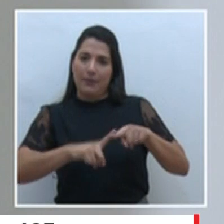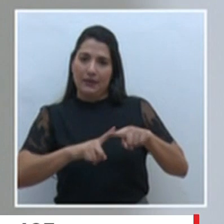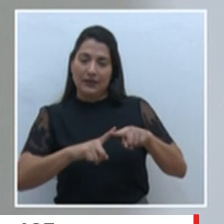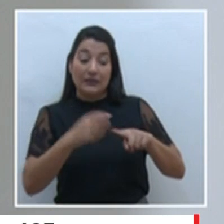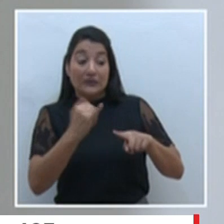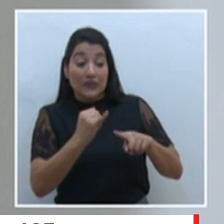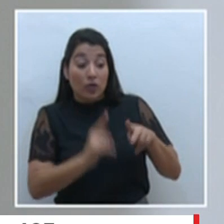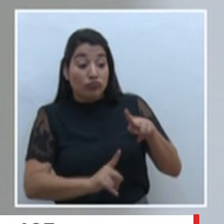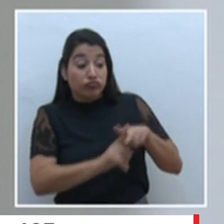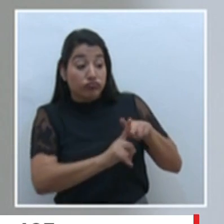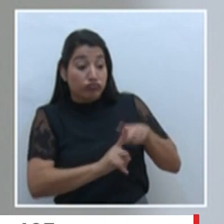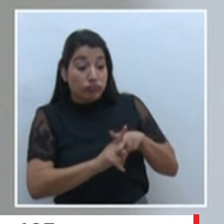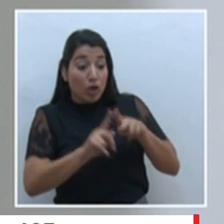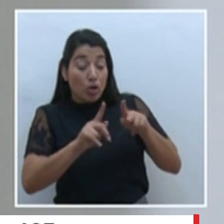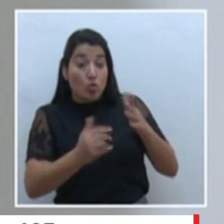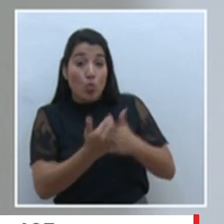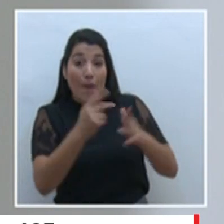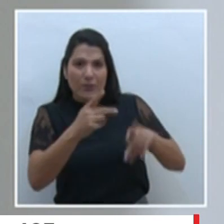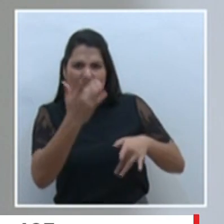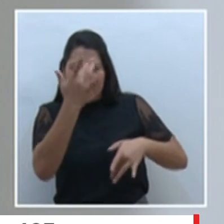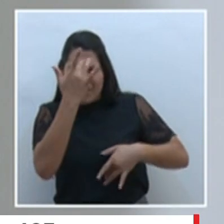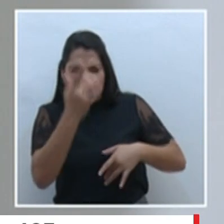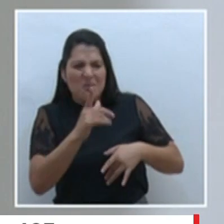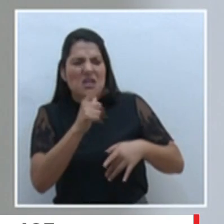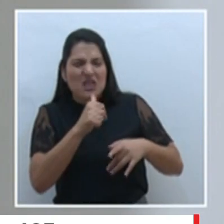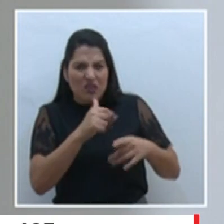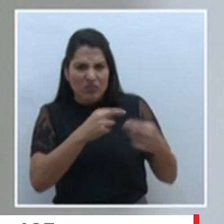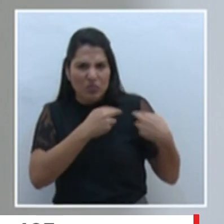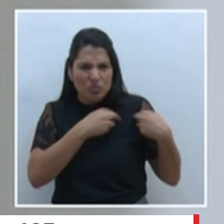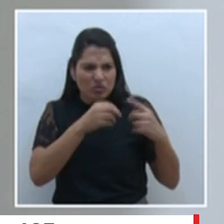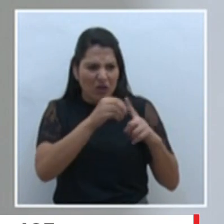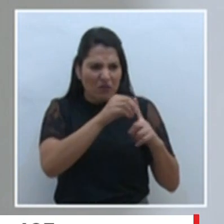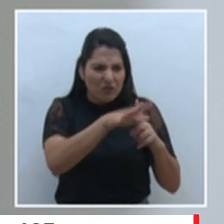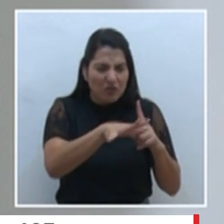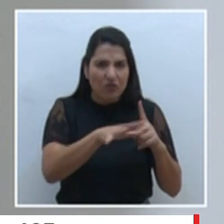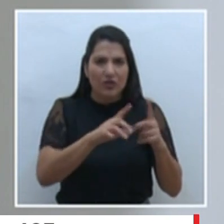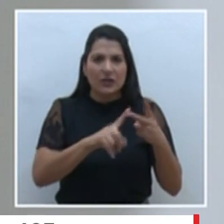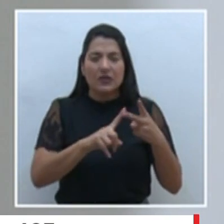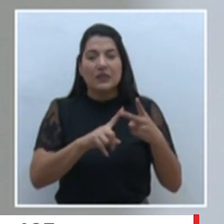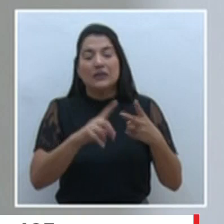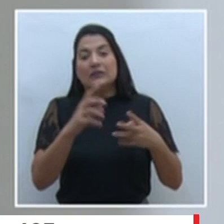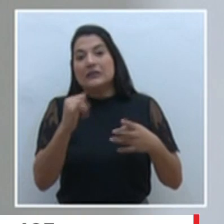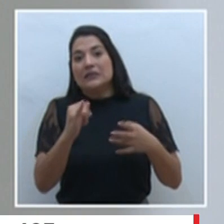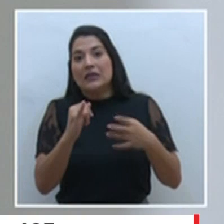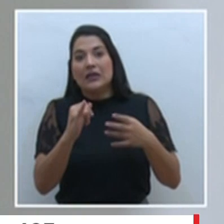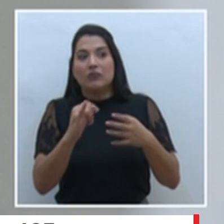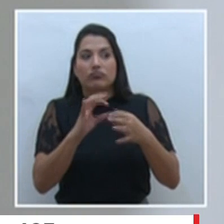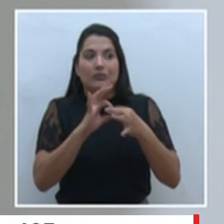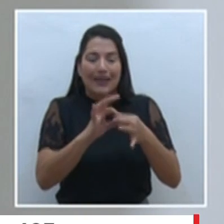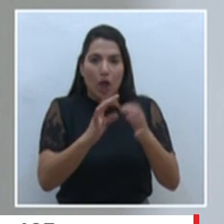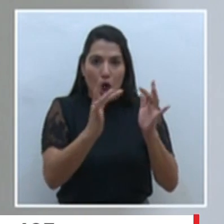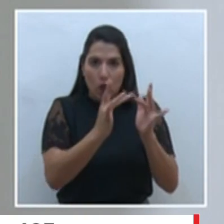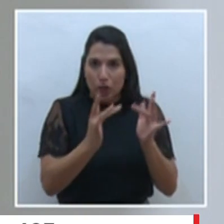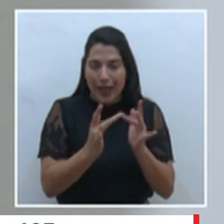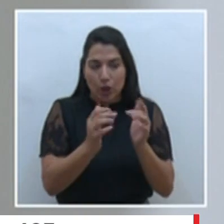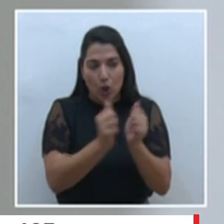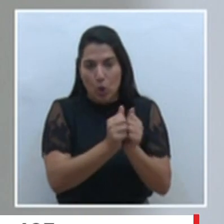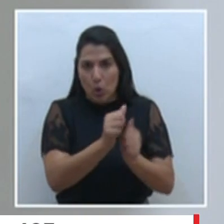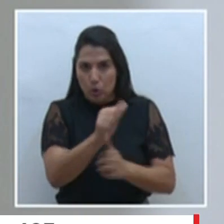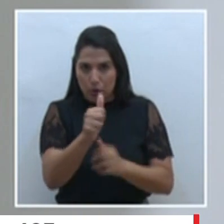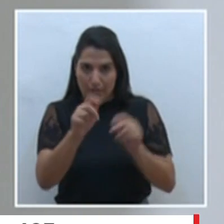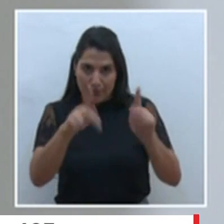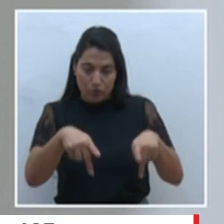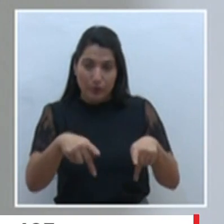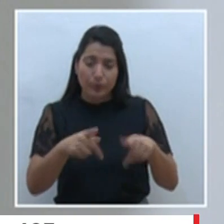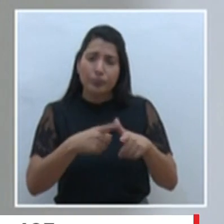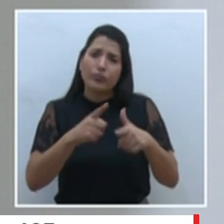por otras vigilancias que no son las vigilancias establecidas en los lineamientos de la parte de lo que son nexos epidemiológicos, y que pues